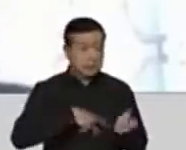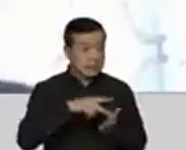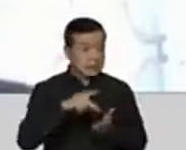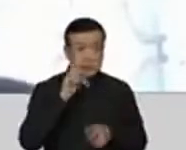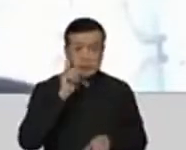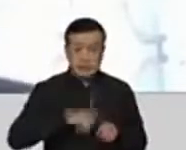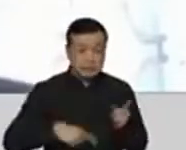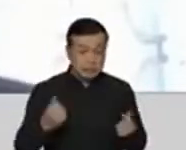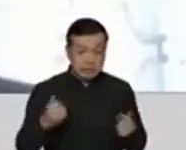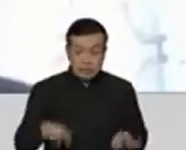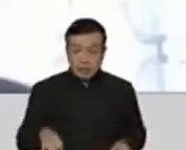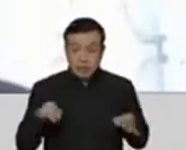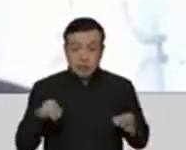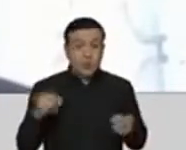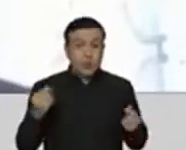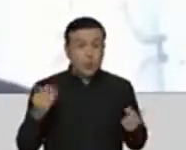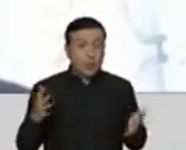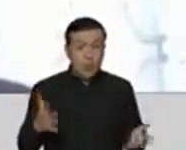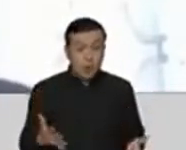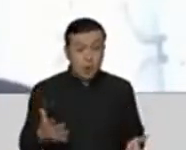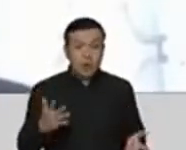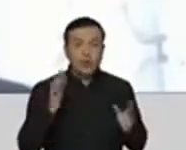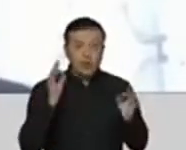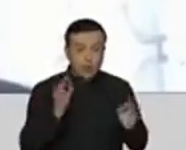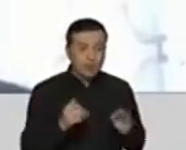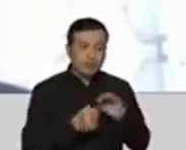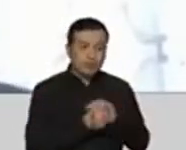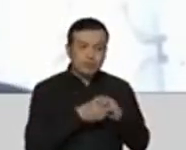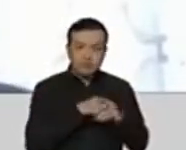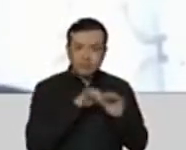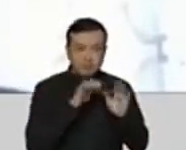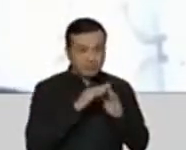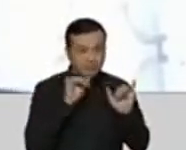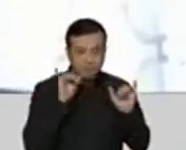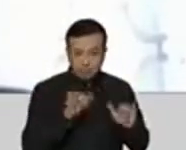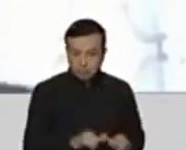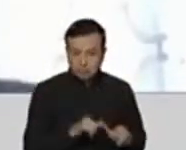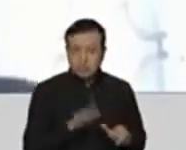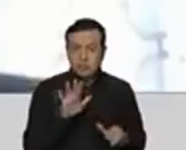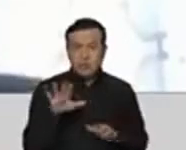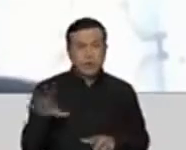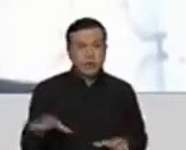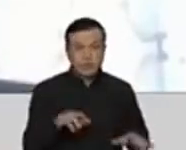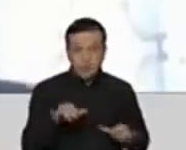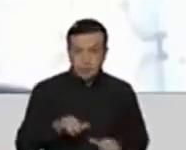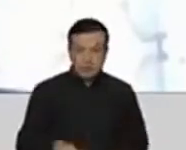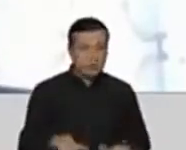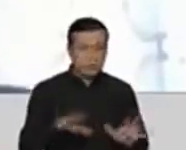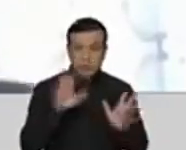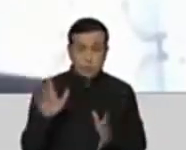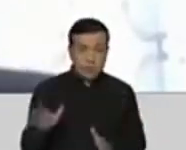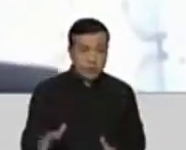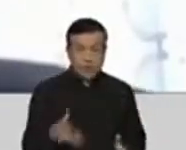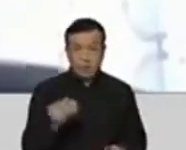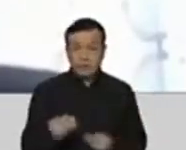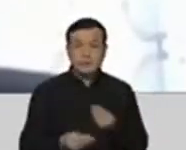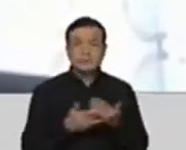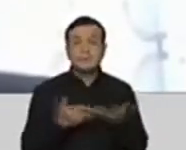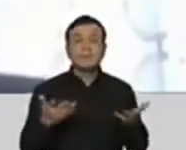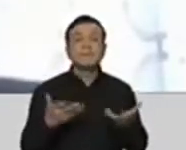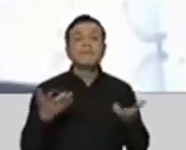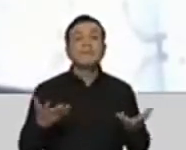no tenían los ingresos por este mismo tema de estar, de no poder salir y no poner sus actividades a producción. Entonces, la